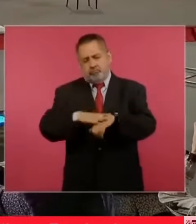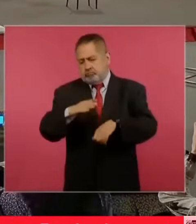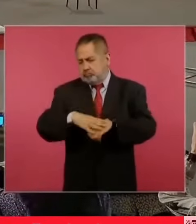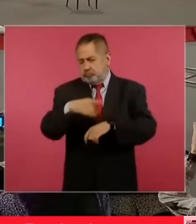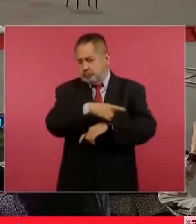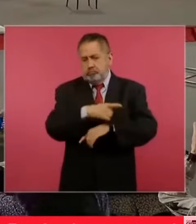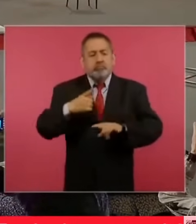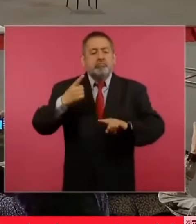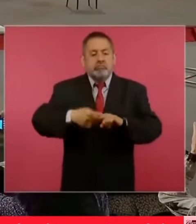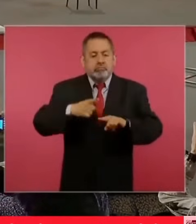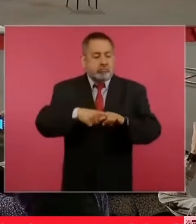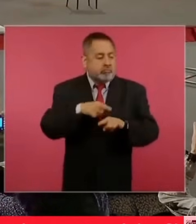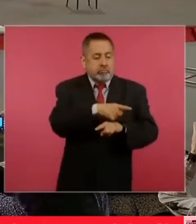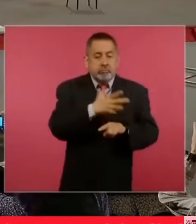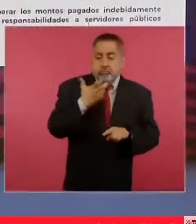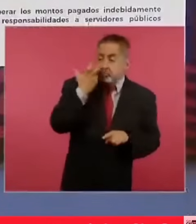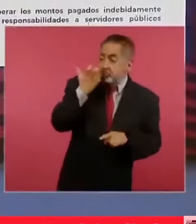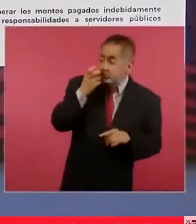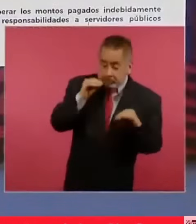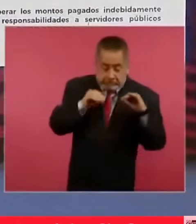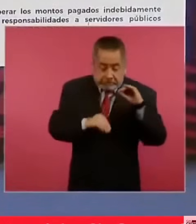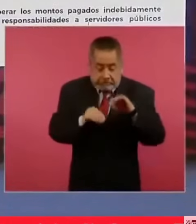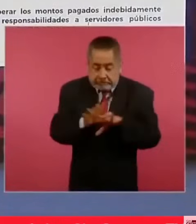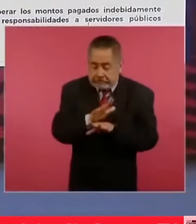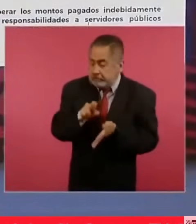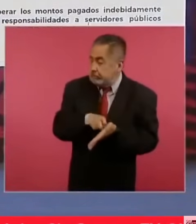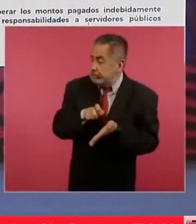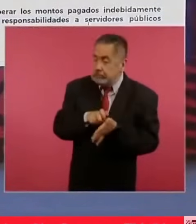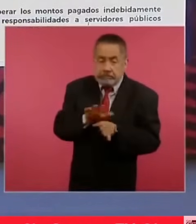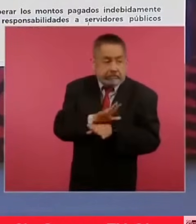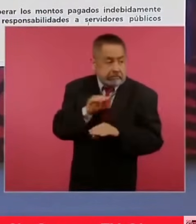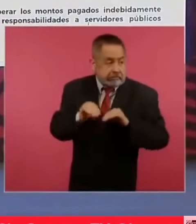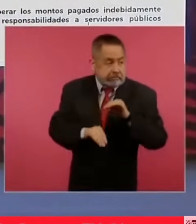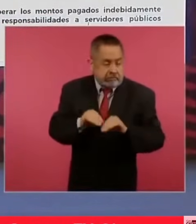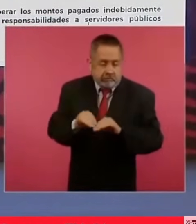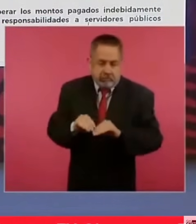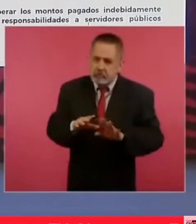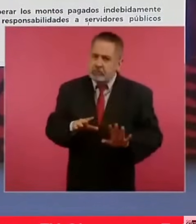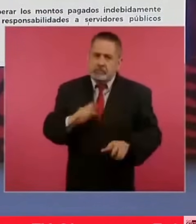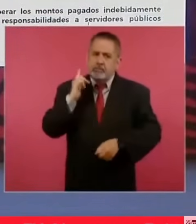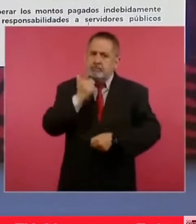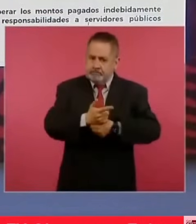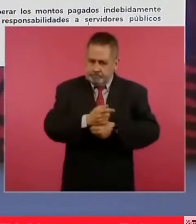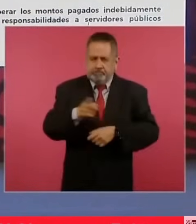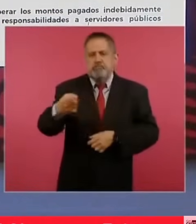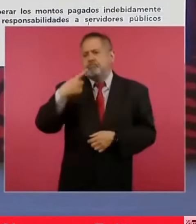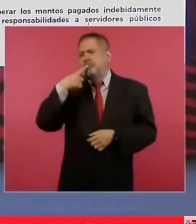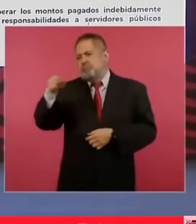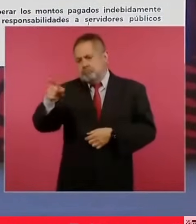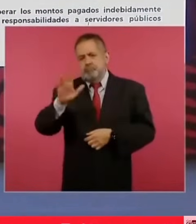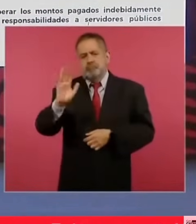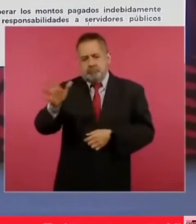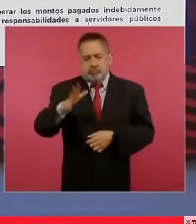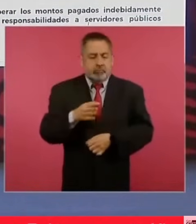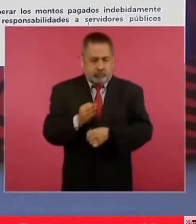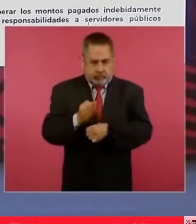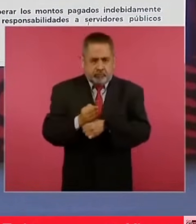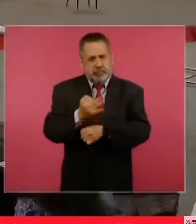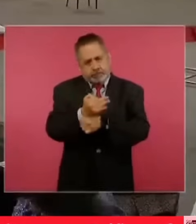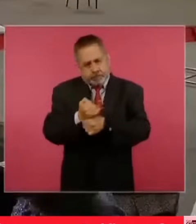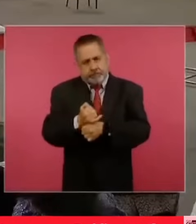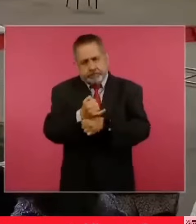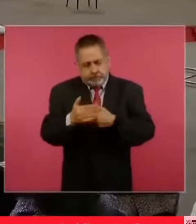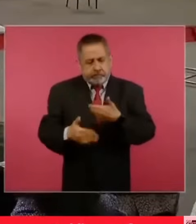contra quienes participaron. Entonces, Hay diversas acciones en trámite